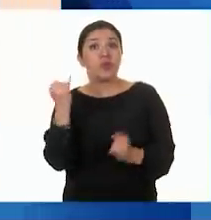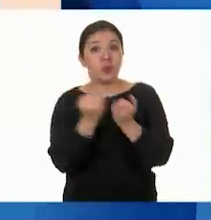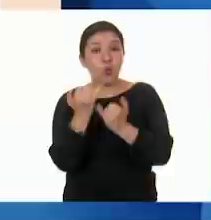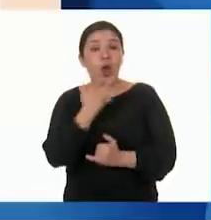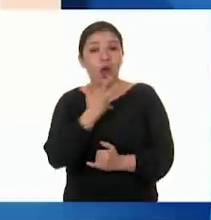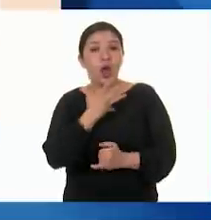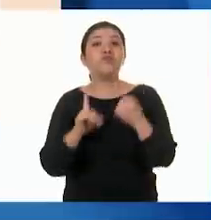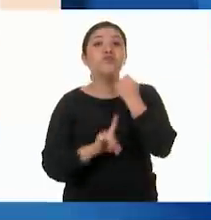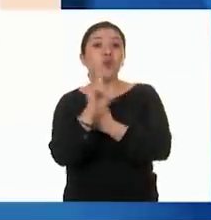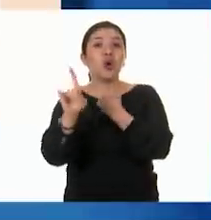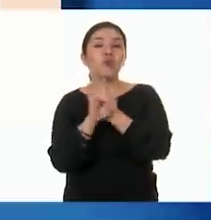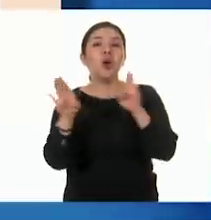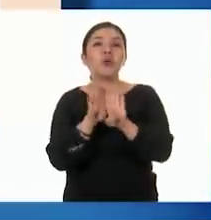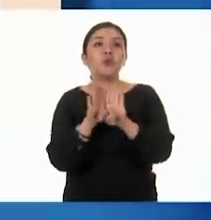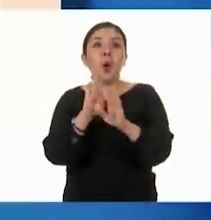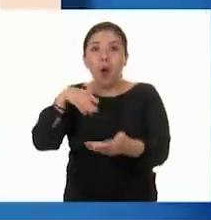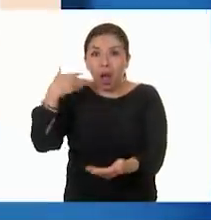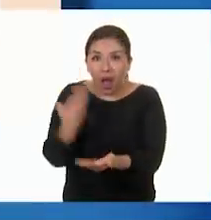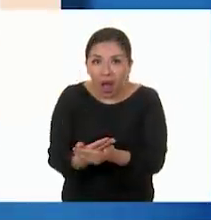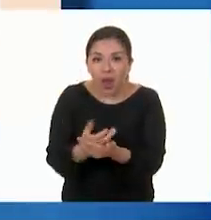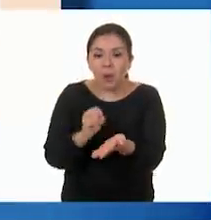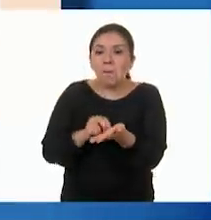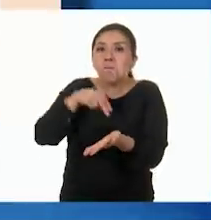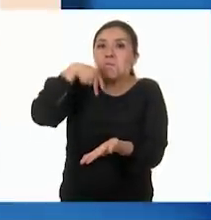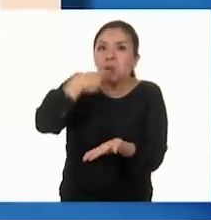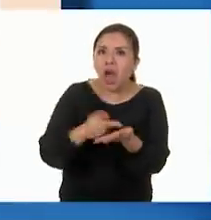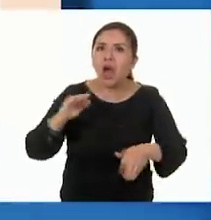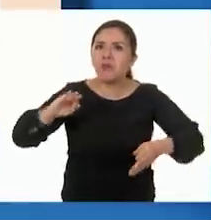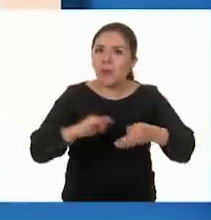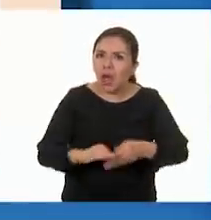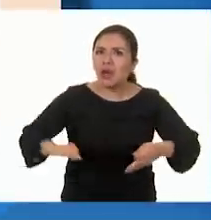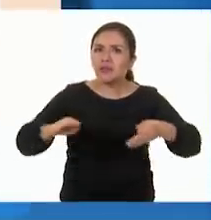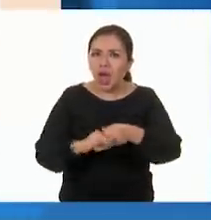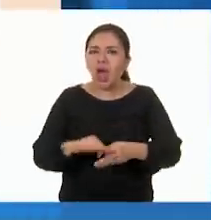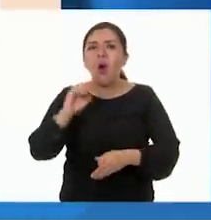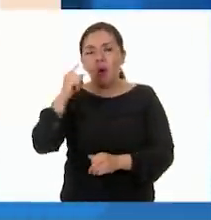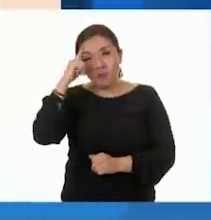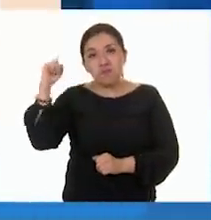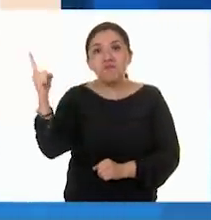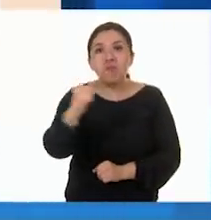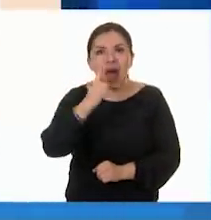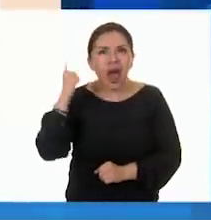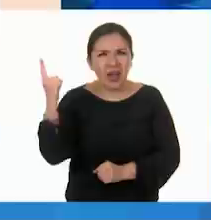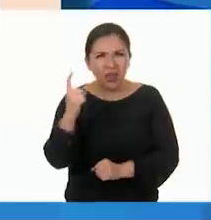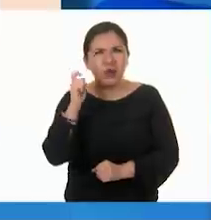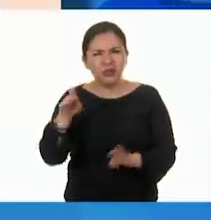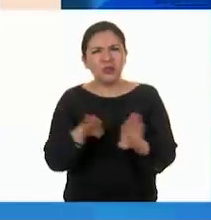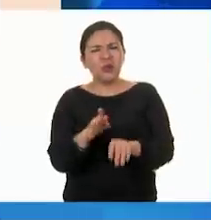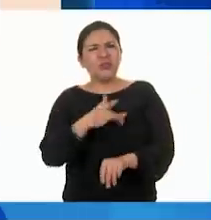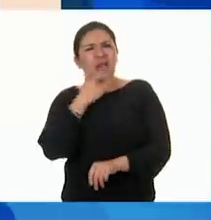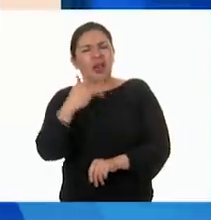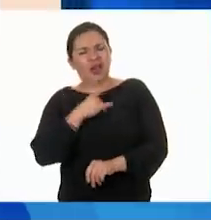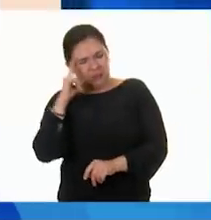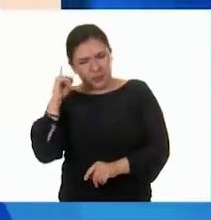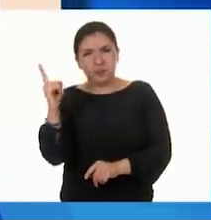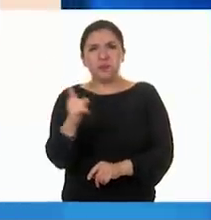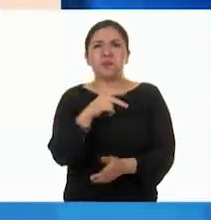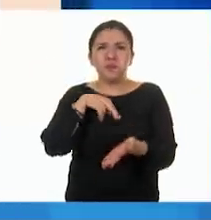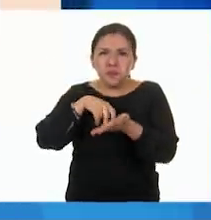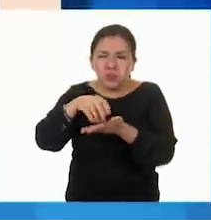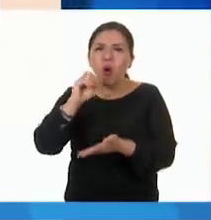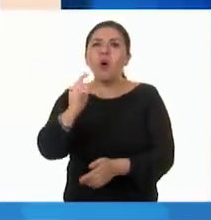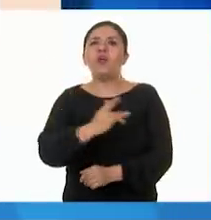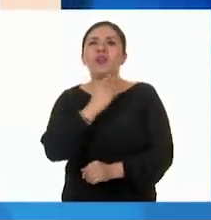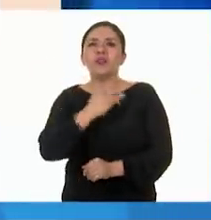también consecuencias como caerse o tropezar a menudo. Vértigo, que es una repentina sensación de mareo. También te